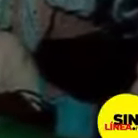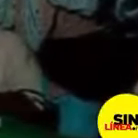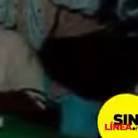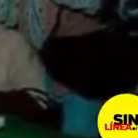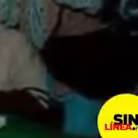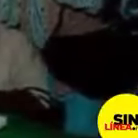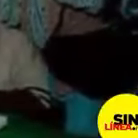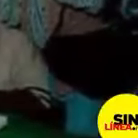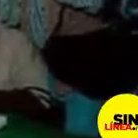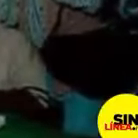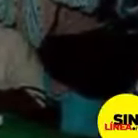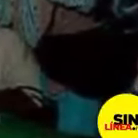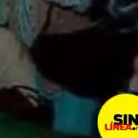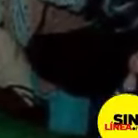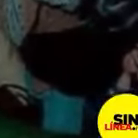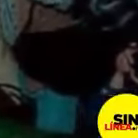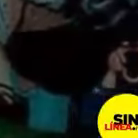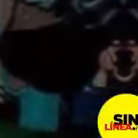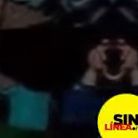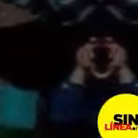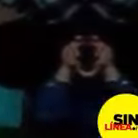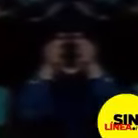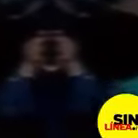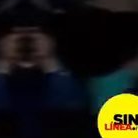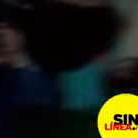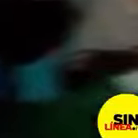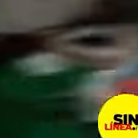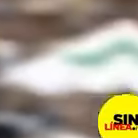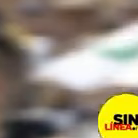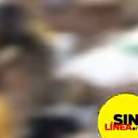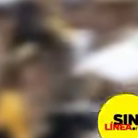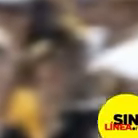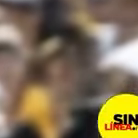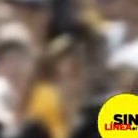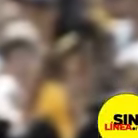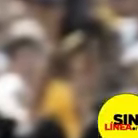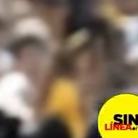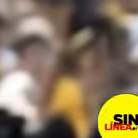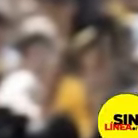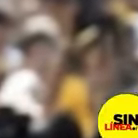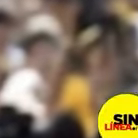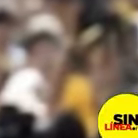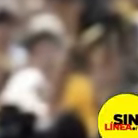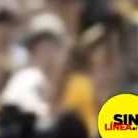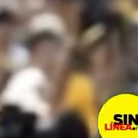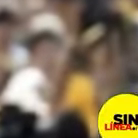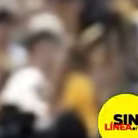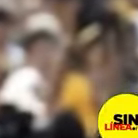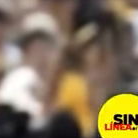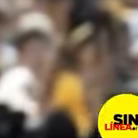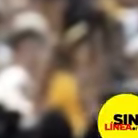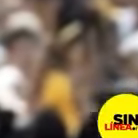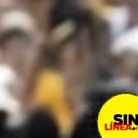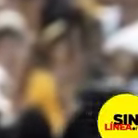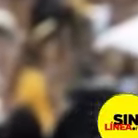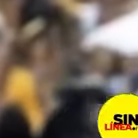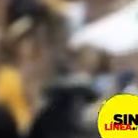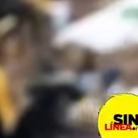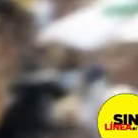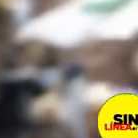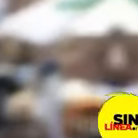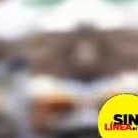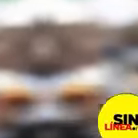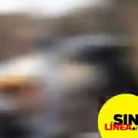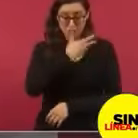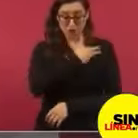No va a haber traición, no nos adelantemos. Por eso yo no voy a participar. Después de que concluya mi